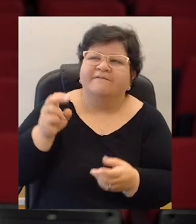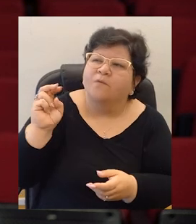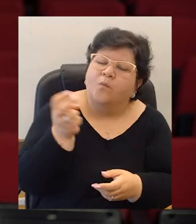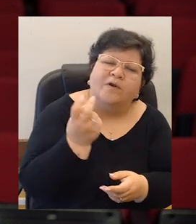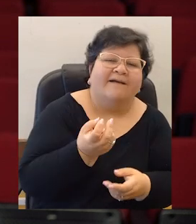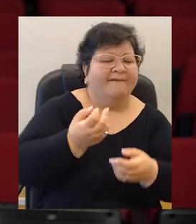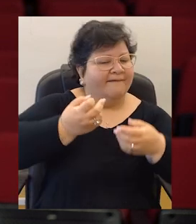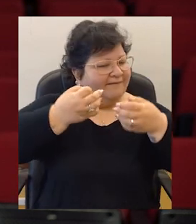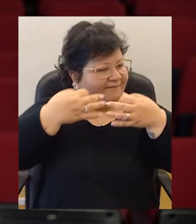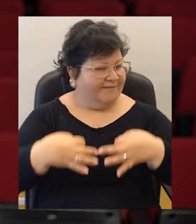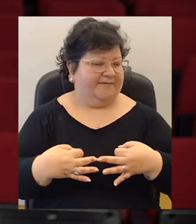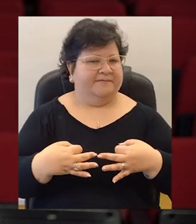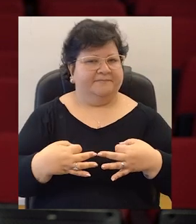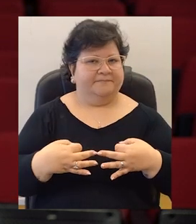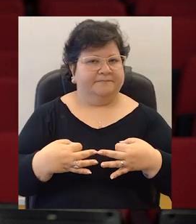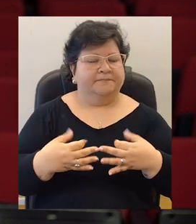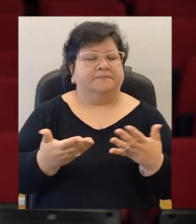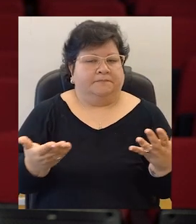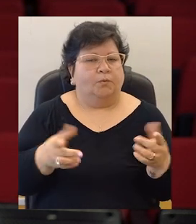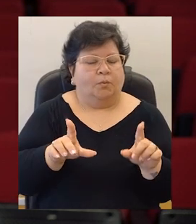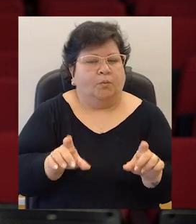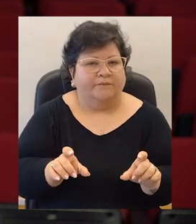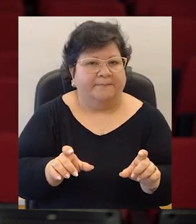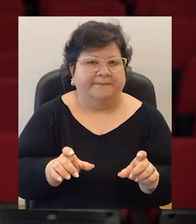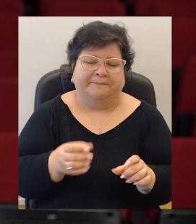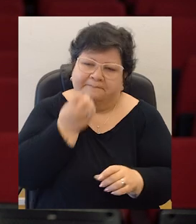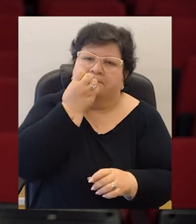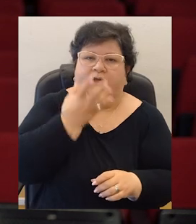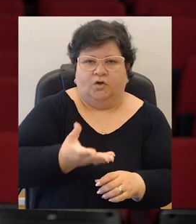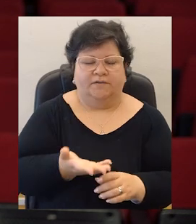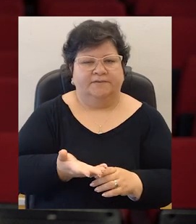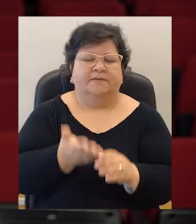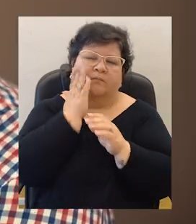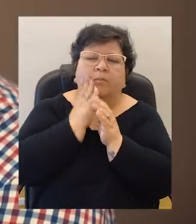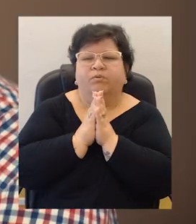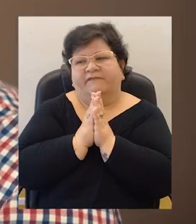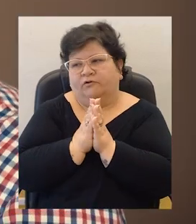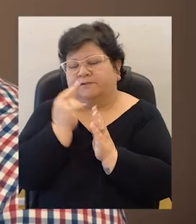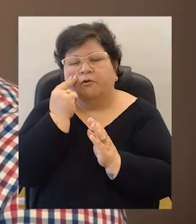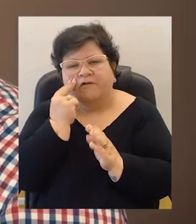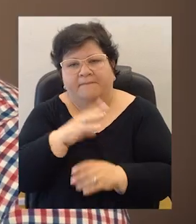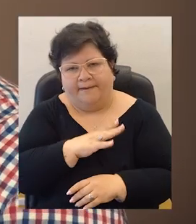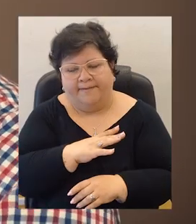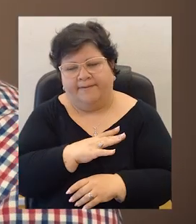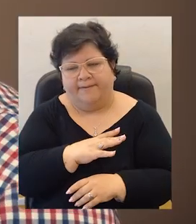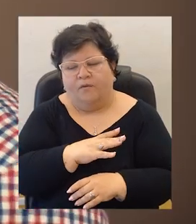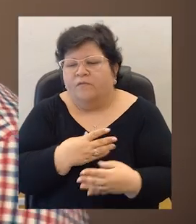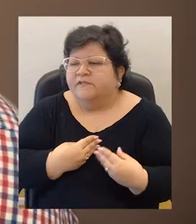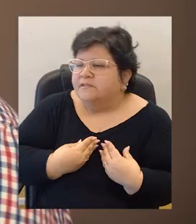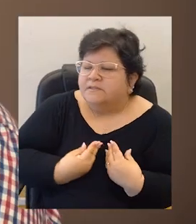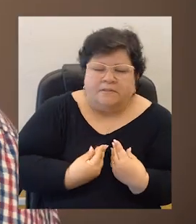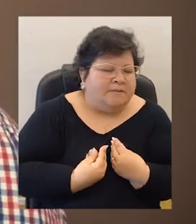adecuadamente es un tema por supuesto mucho más mucho mejor sería trabajar en por favor si tienes alguna sensación